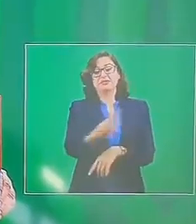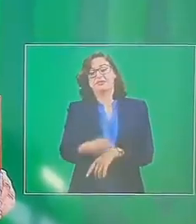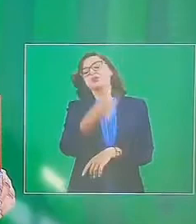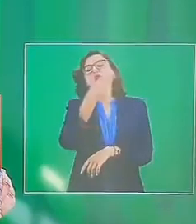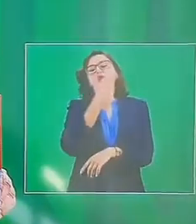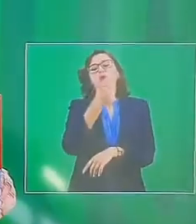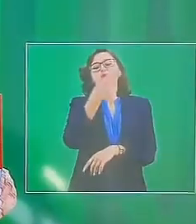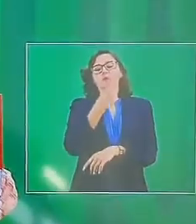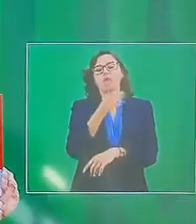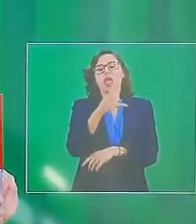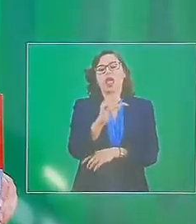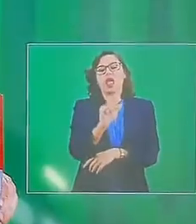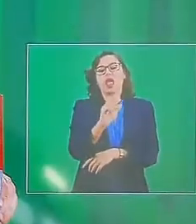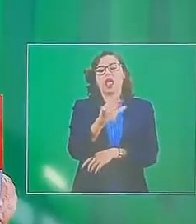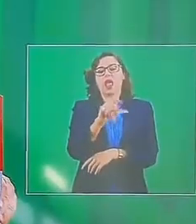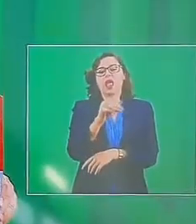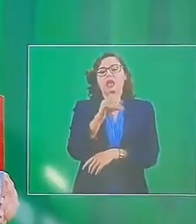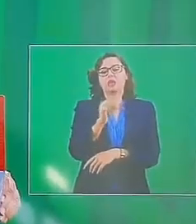Carlos Marín.